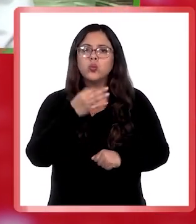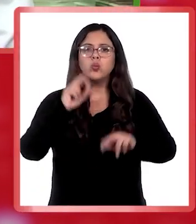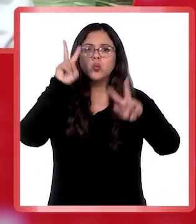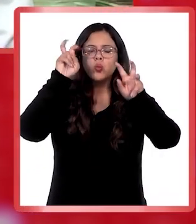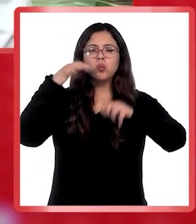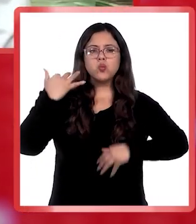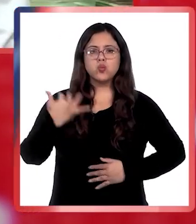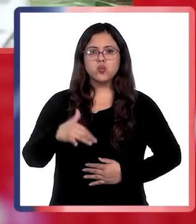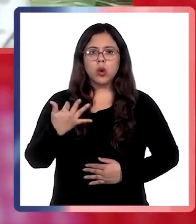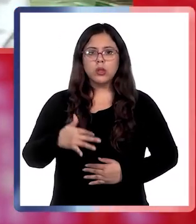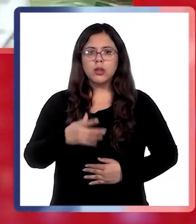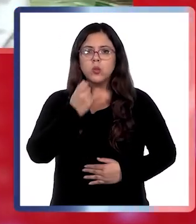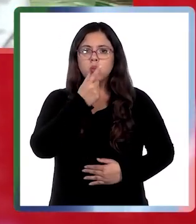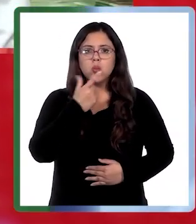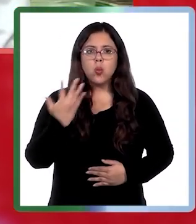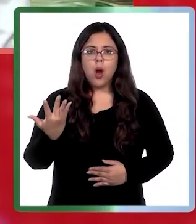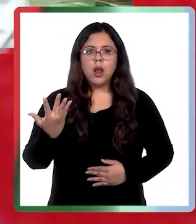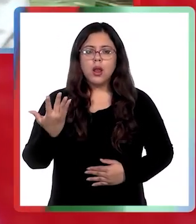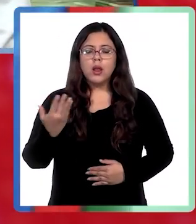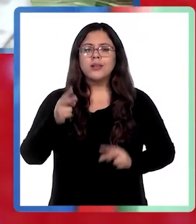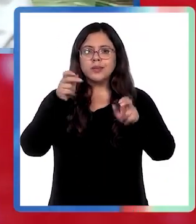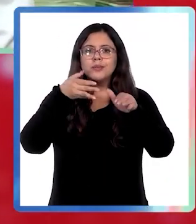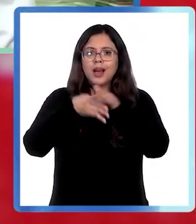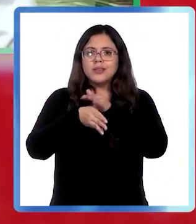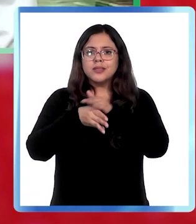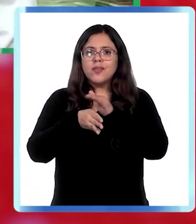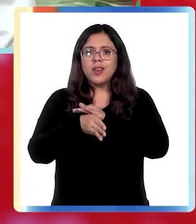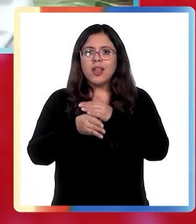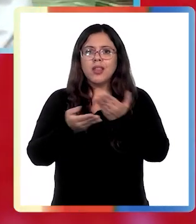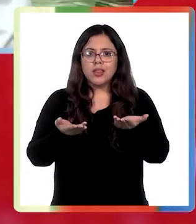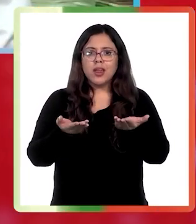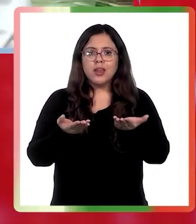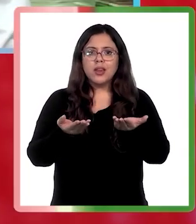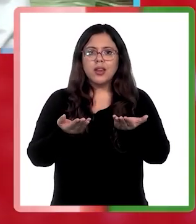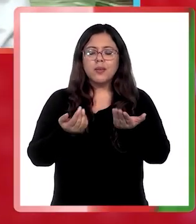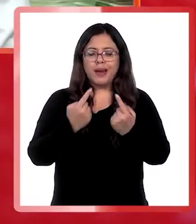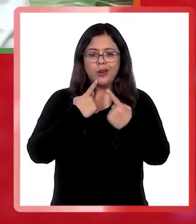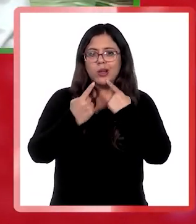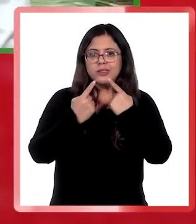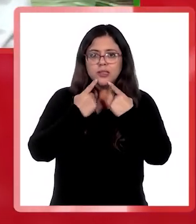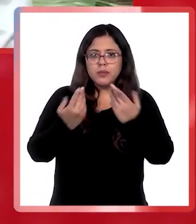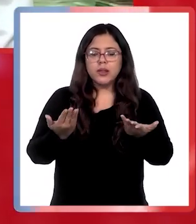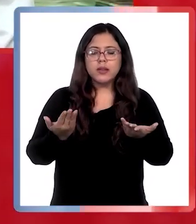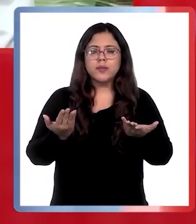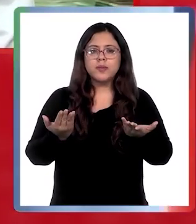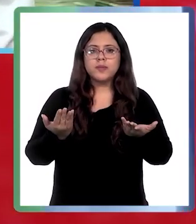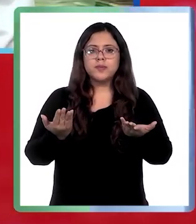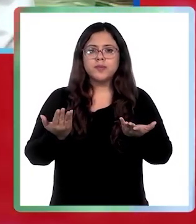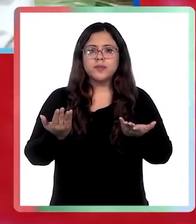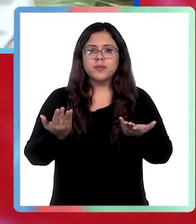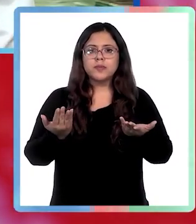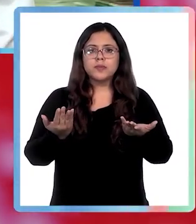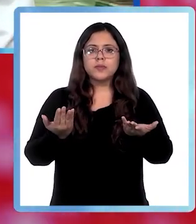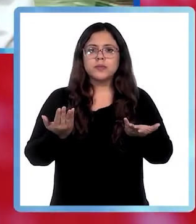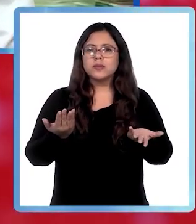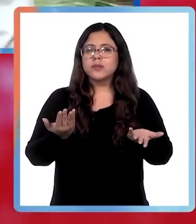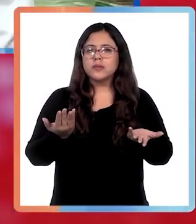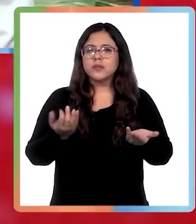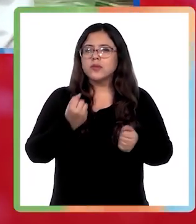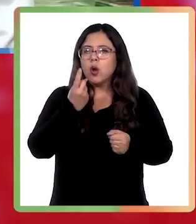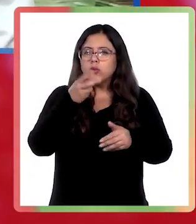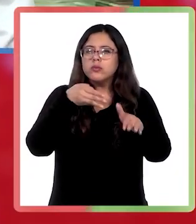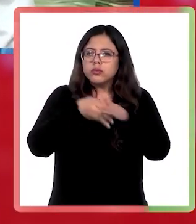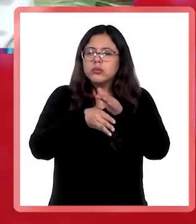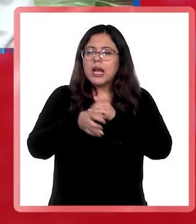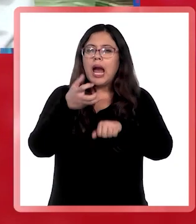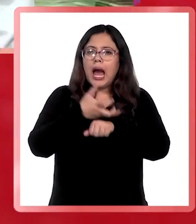es sobre la accesibilidad a estos exámenes. ¿Cuánto es la accesibilidad que existe, por ejemplo, en